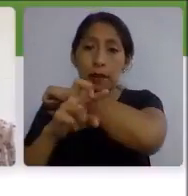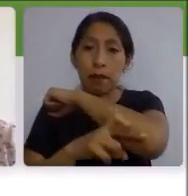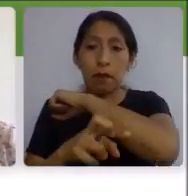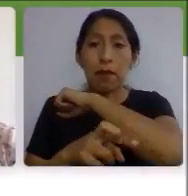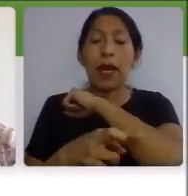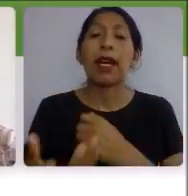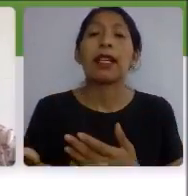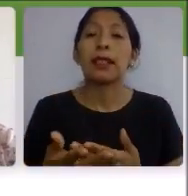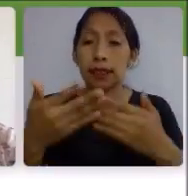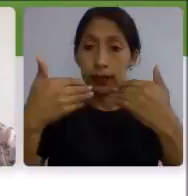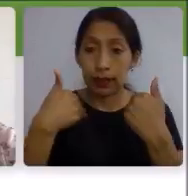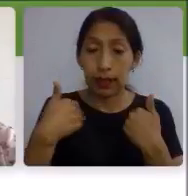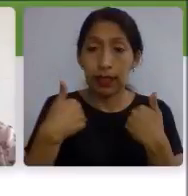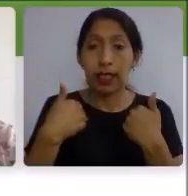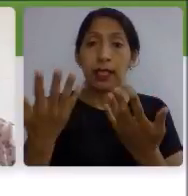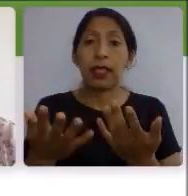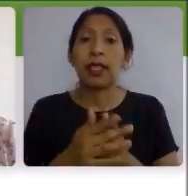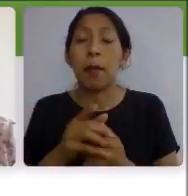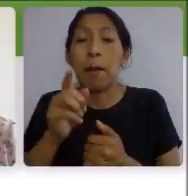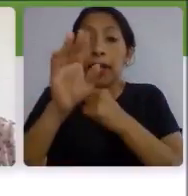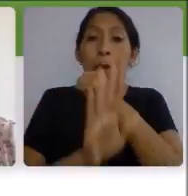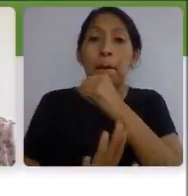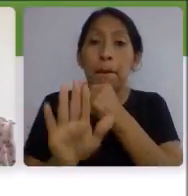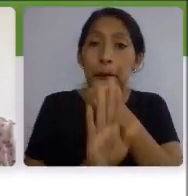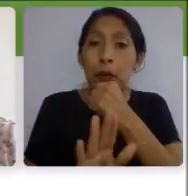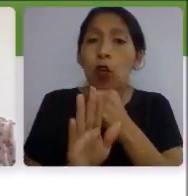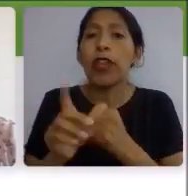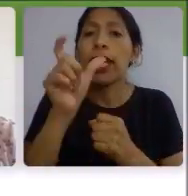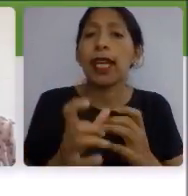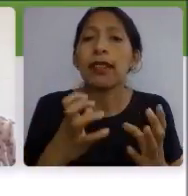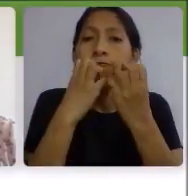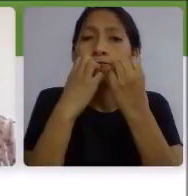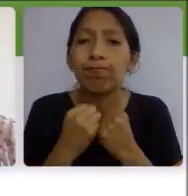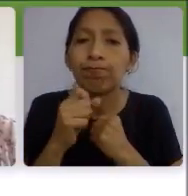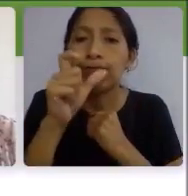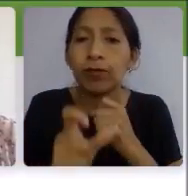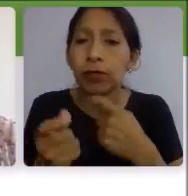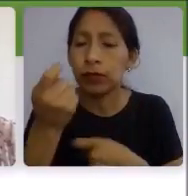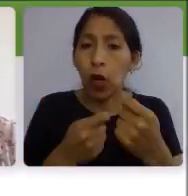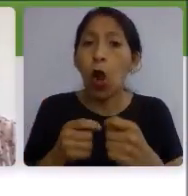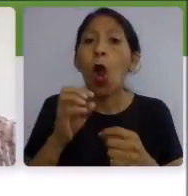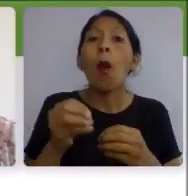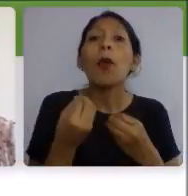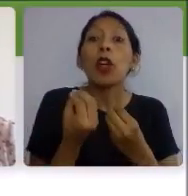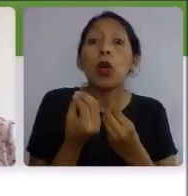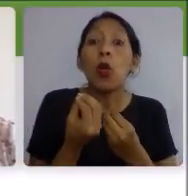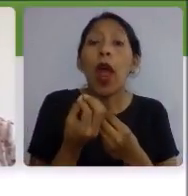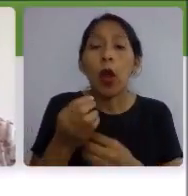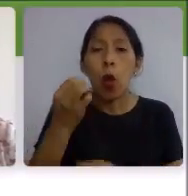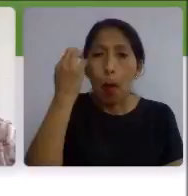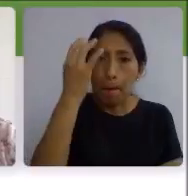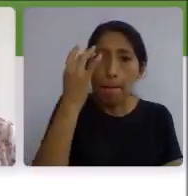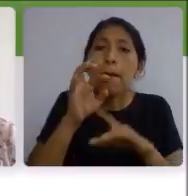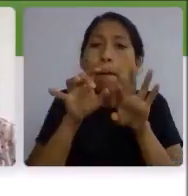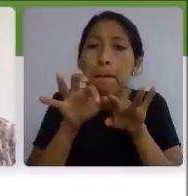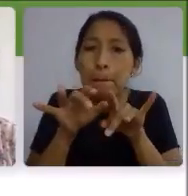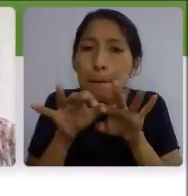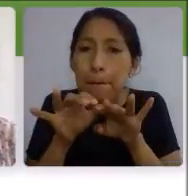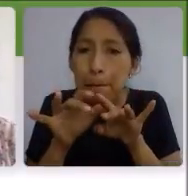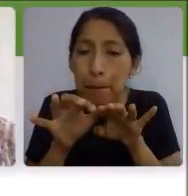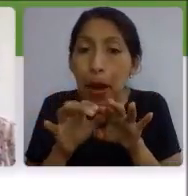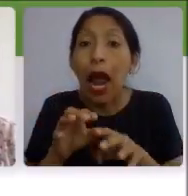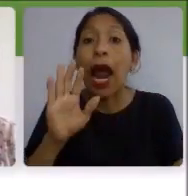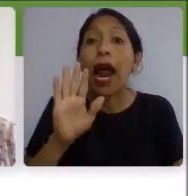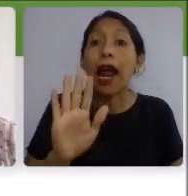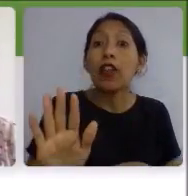y que vas a proteger tú al cliente, porque el comentario que lleve este cliente al